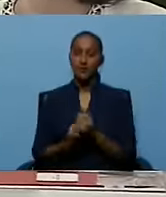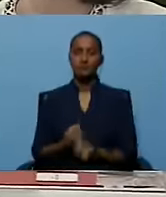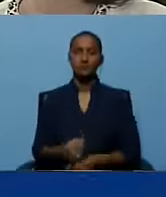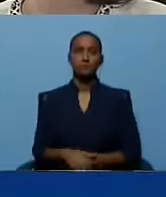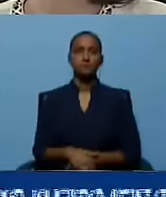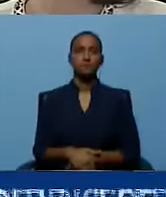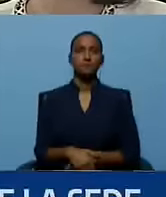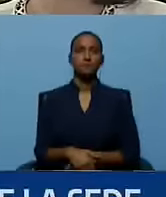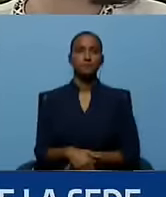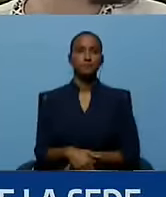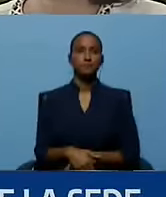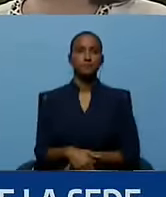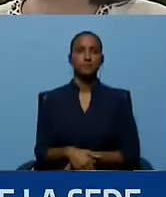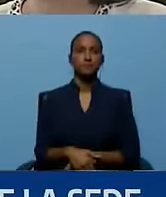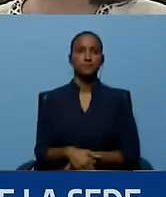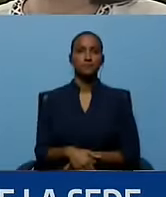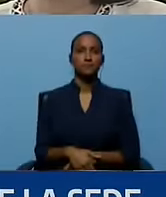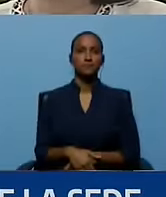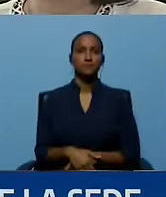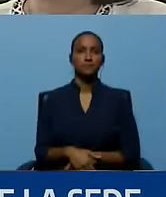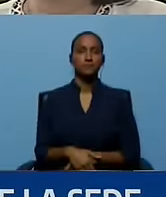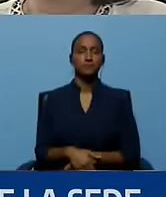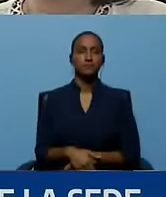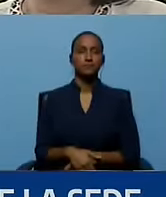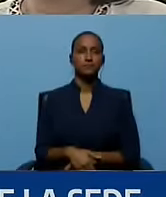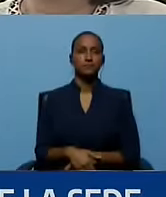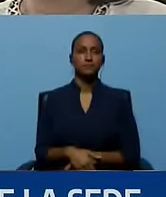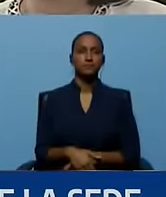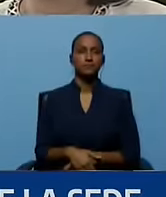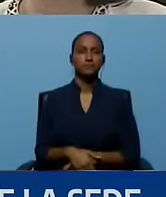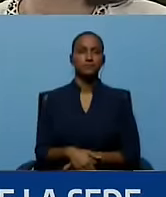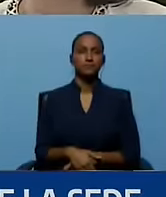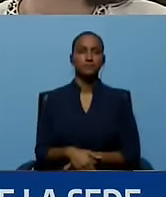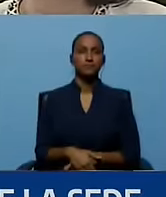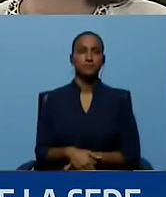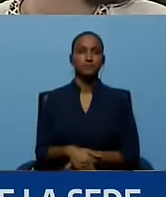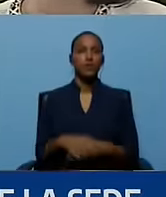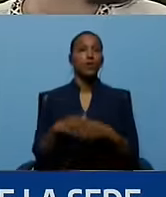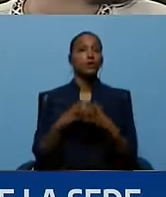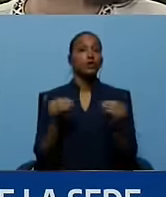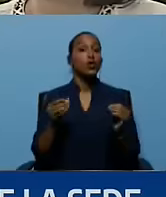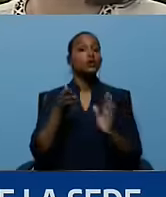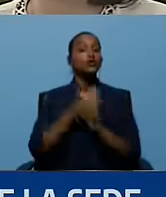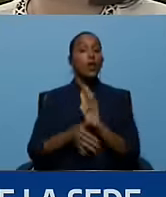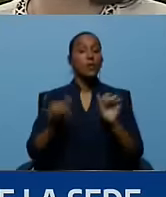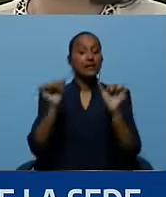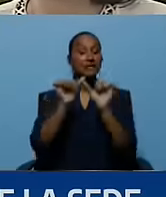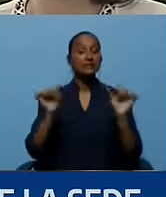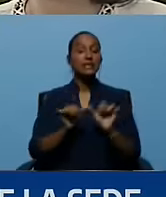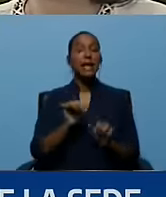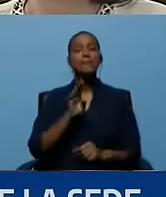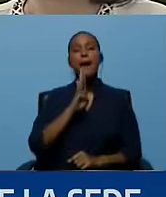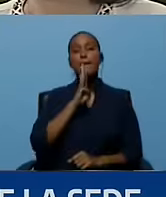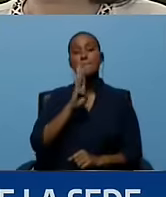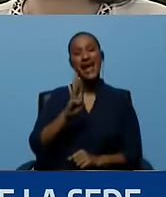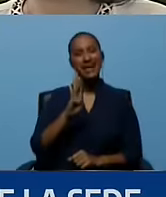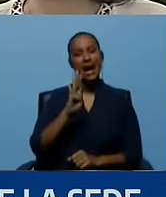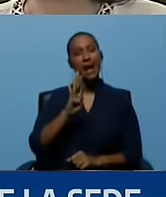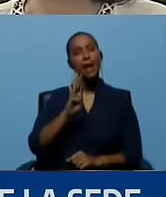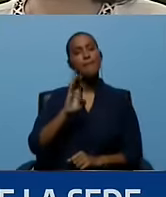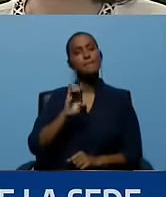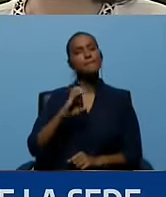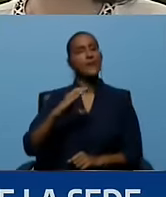todo lo que tiene que ver con el sistema de becas, retomar el sistema de becas, y por